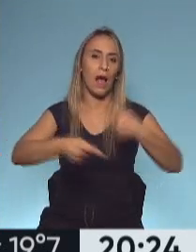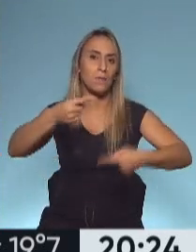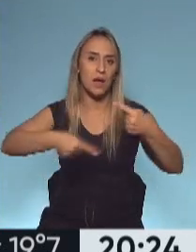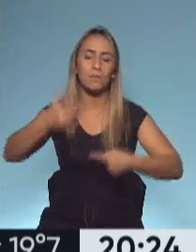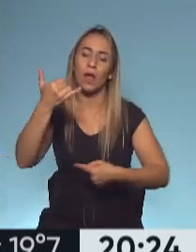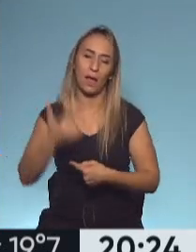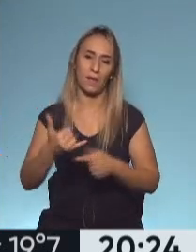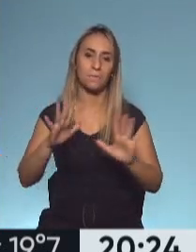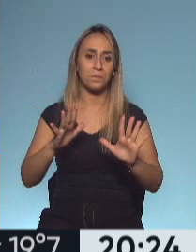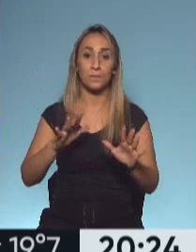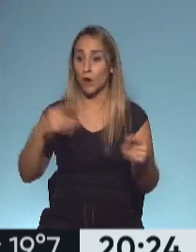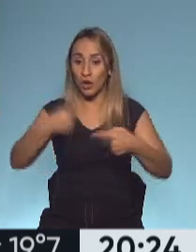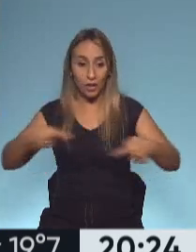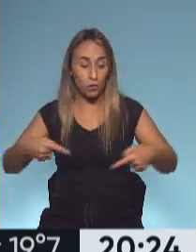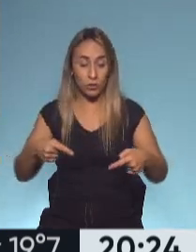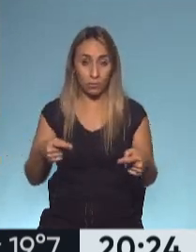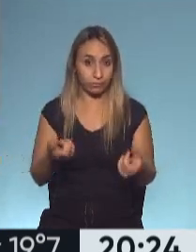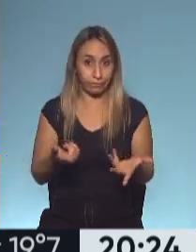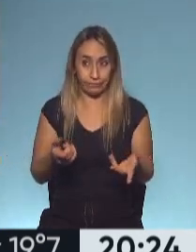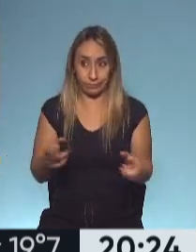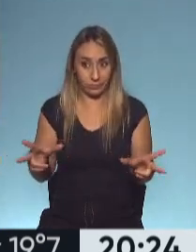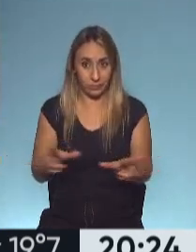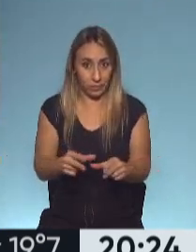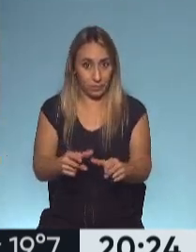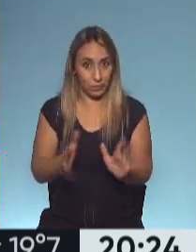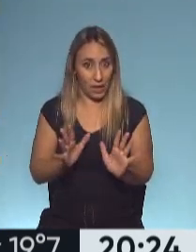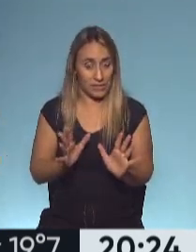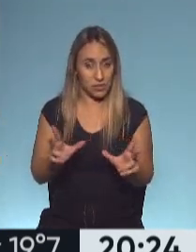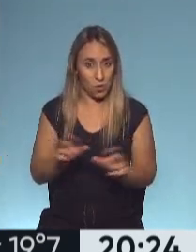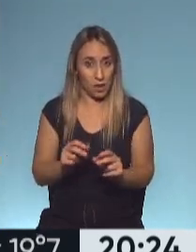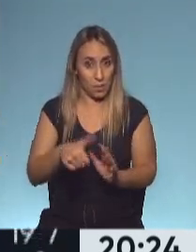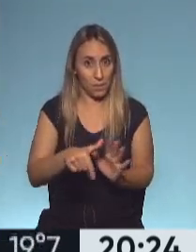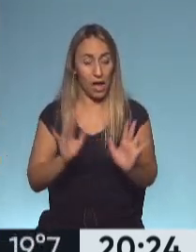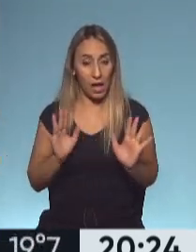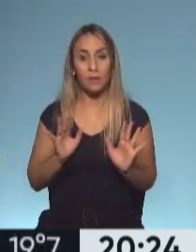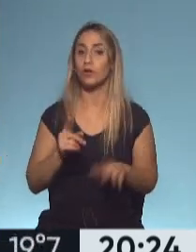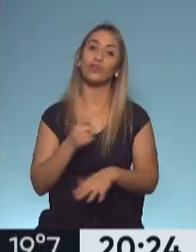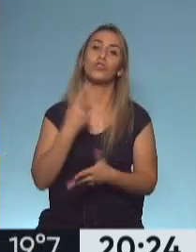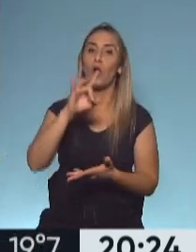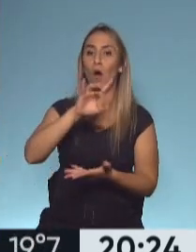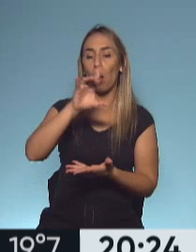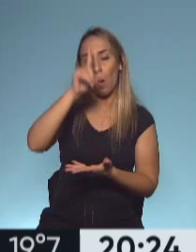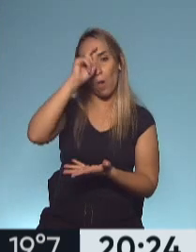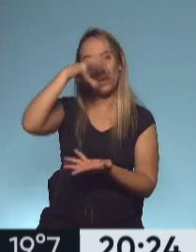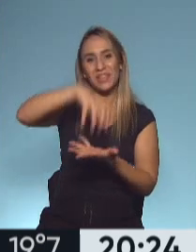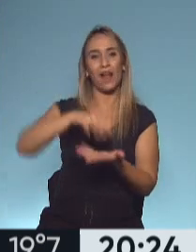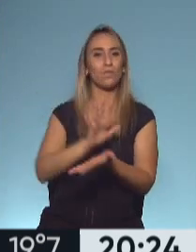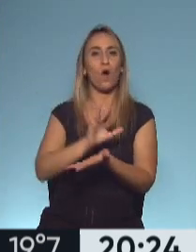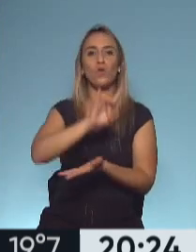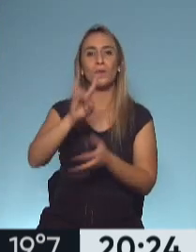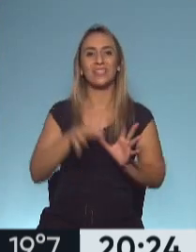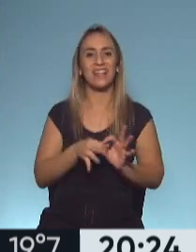sentido. En nuestro caso particular, nosotros tenemos una ventaja: al ser un hospital universitario, contamos, digamos, de alguna manera